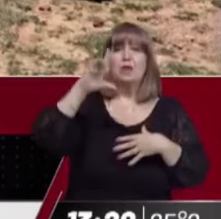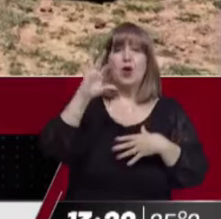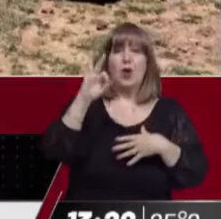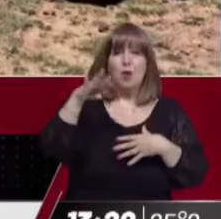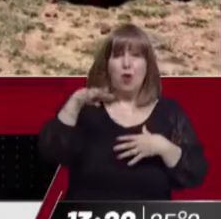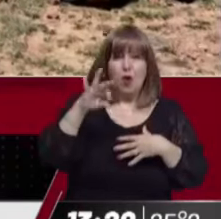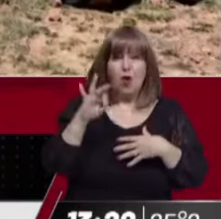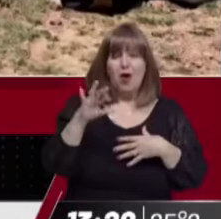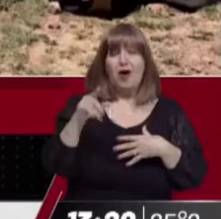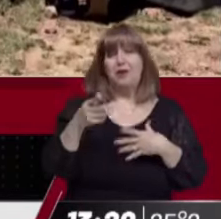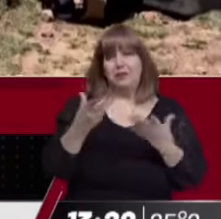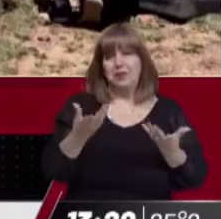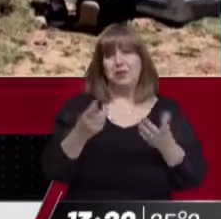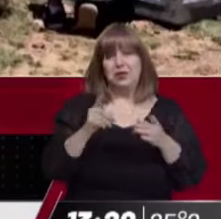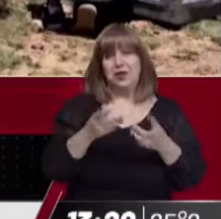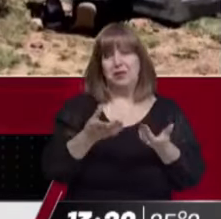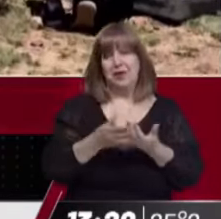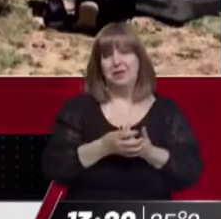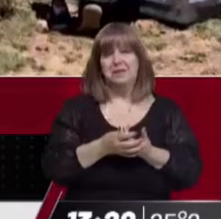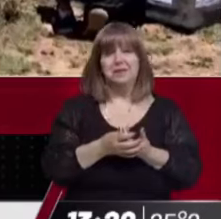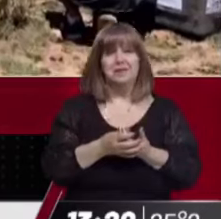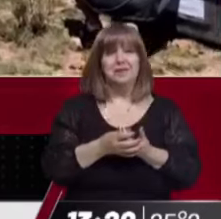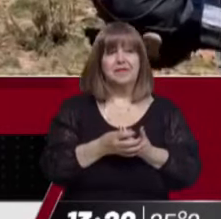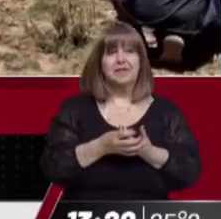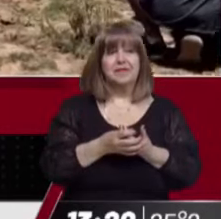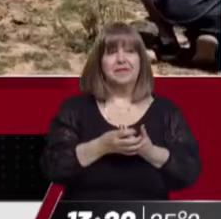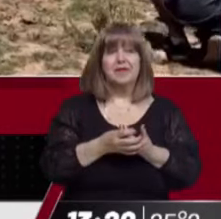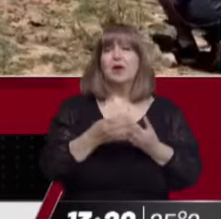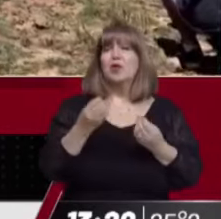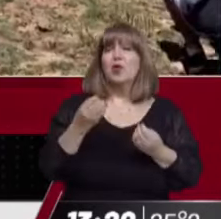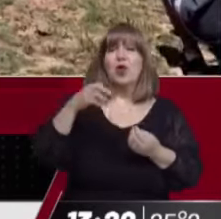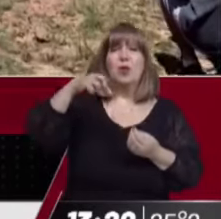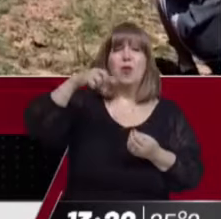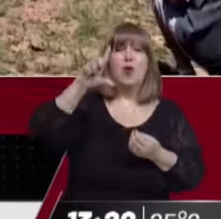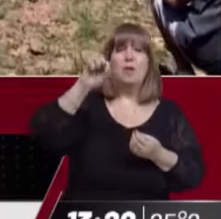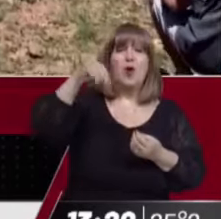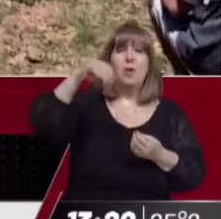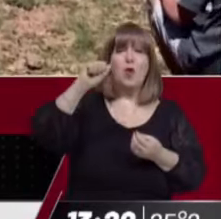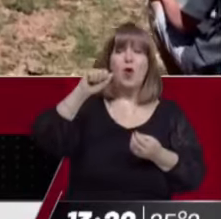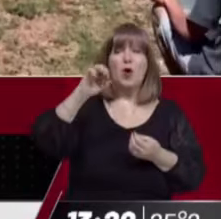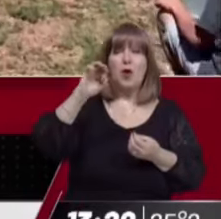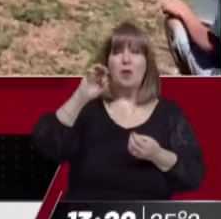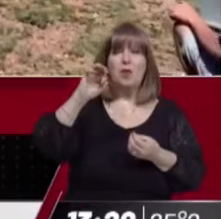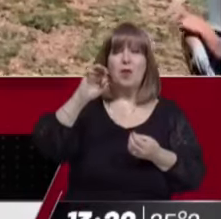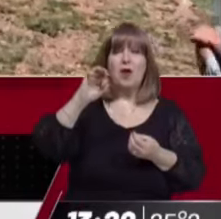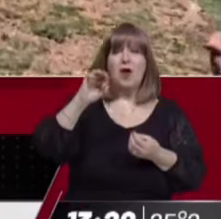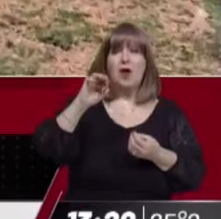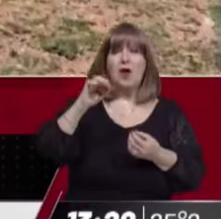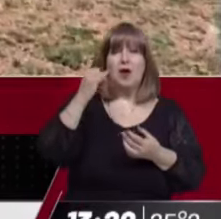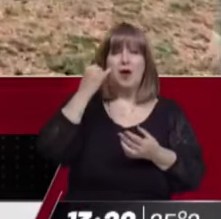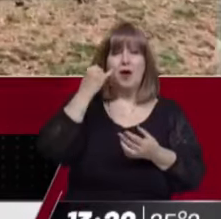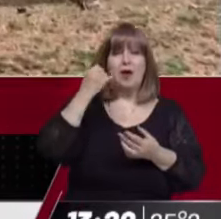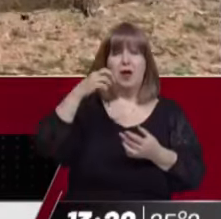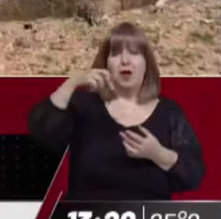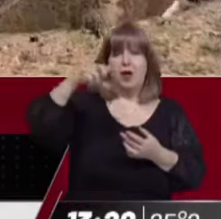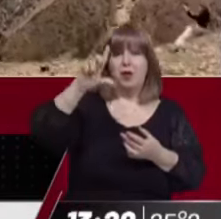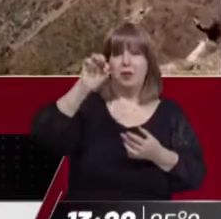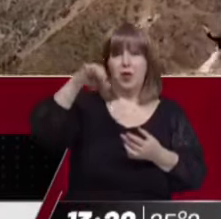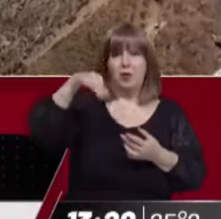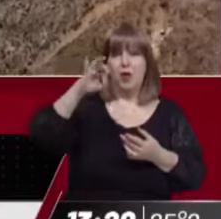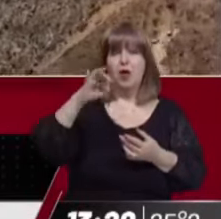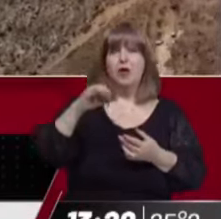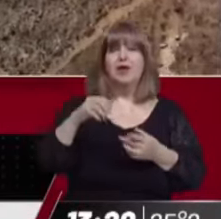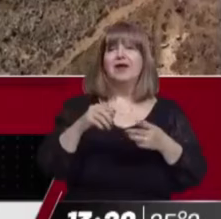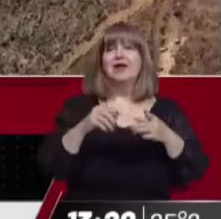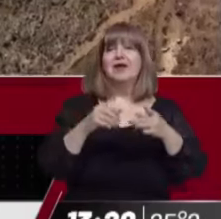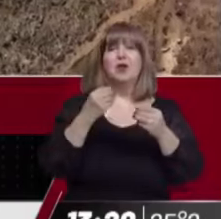especie amenazada en la categorización argentina. ¿Cómo le llega el plomo? El plomo llega con las presas que come, las presas